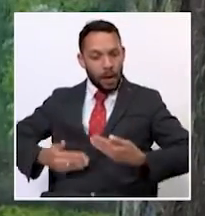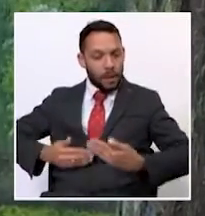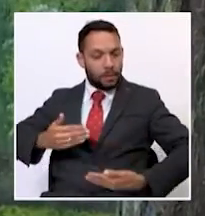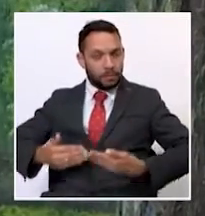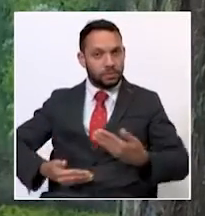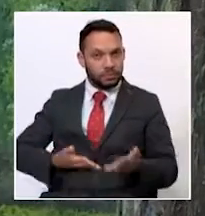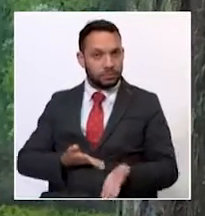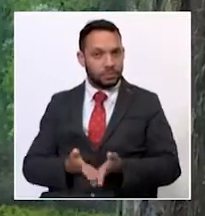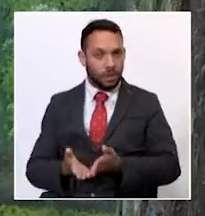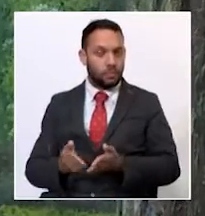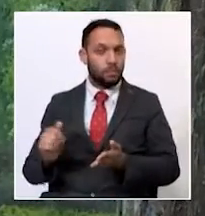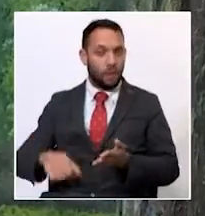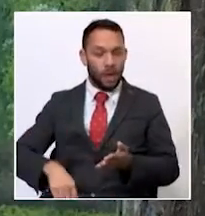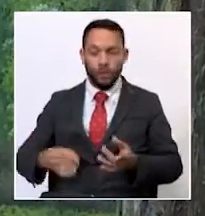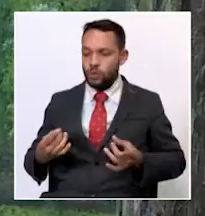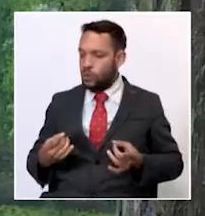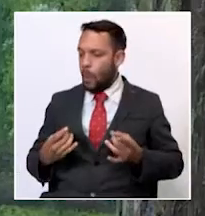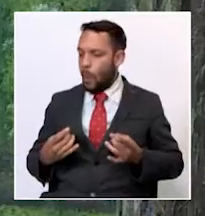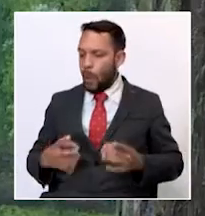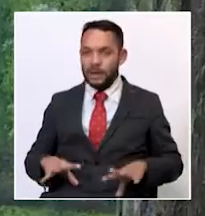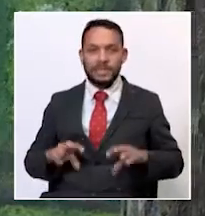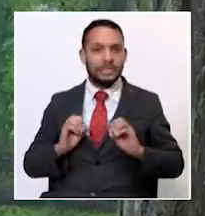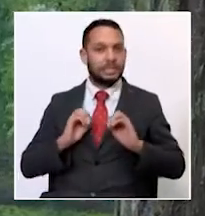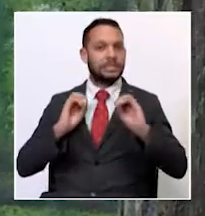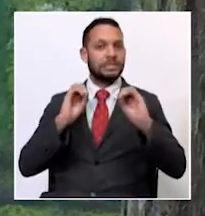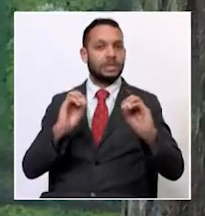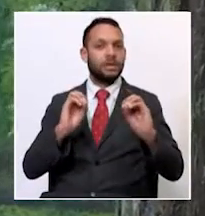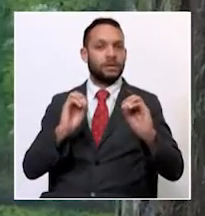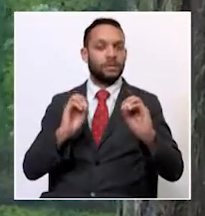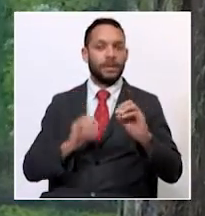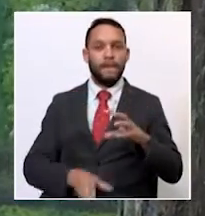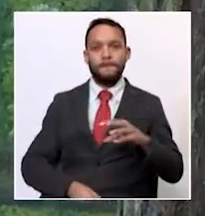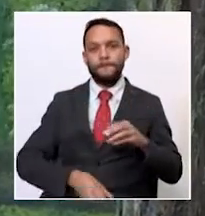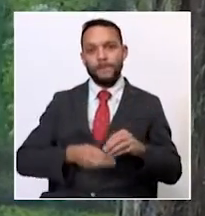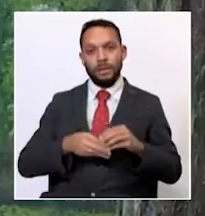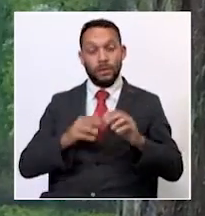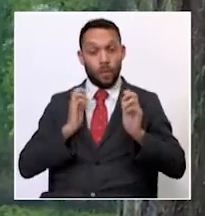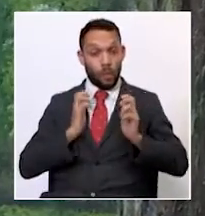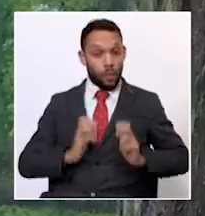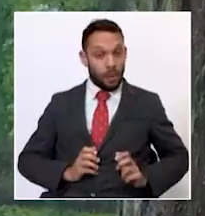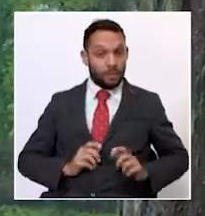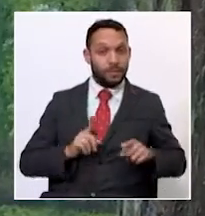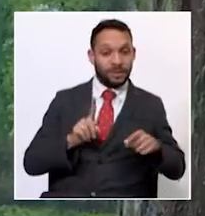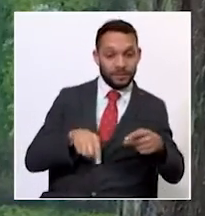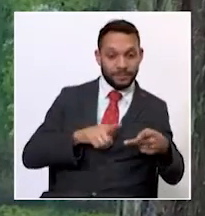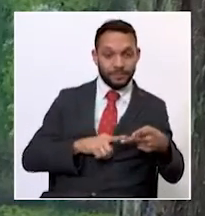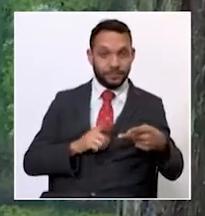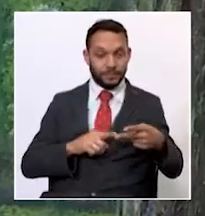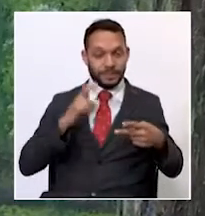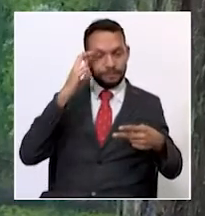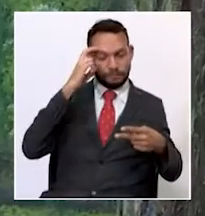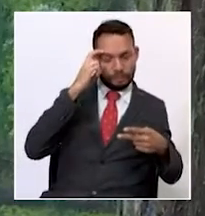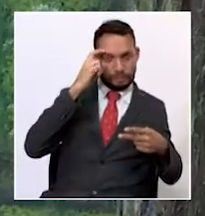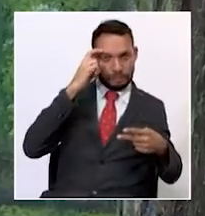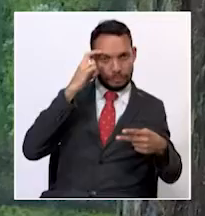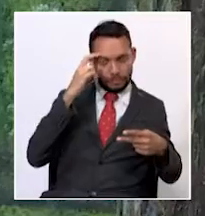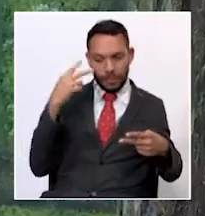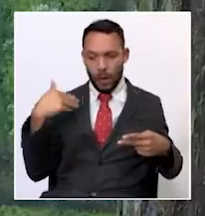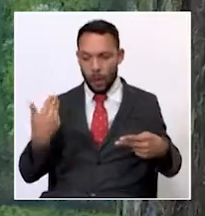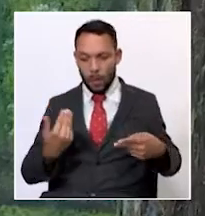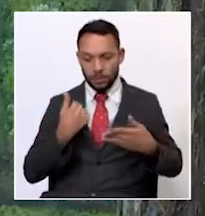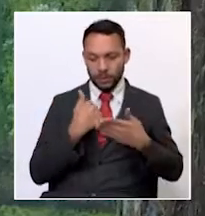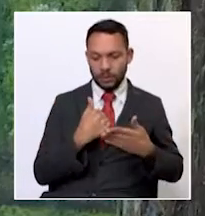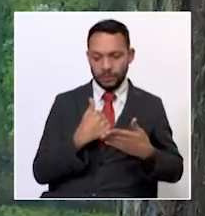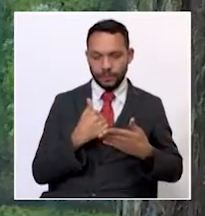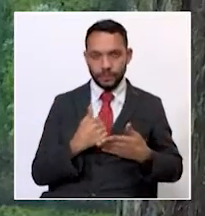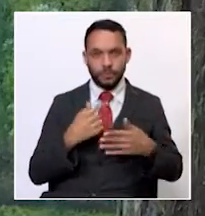lo va ayudando a liberarse del dolor y aparte de eso no se trabaja solo el cuerpo, sino que se trabaja la parte mental. La mente es